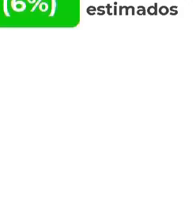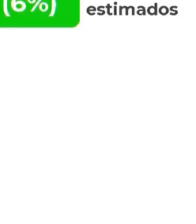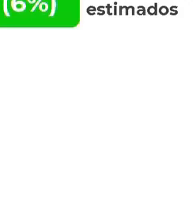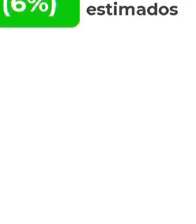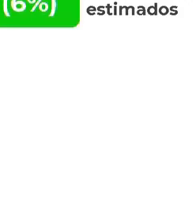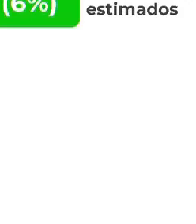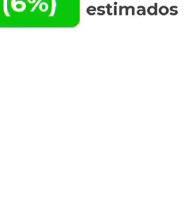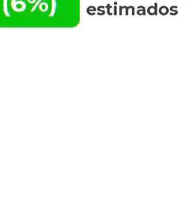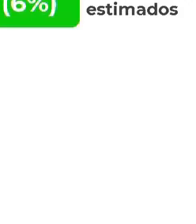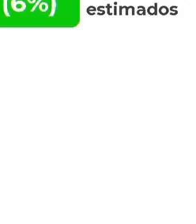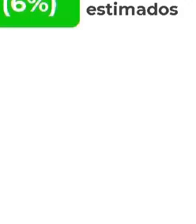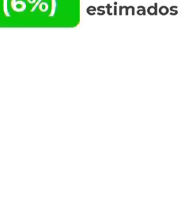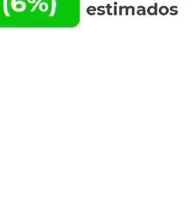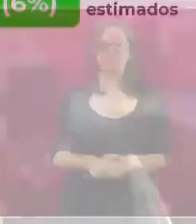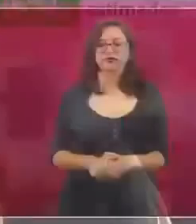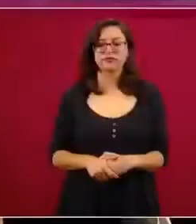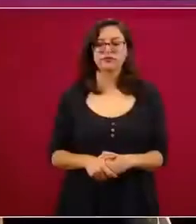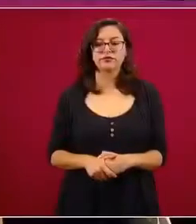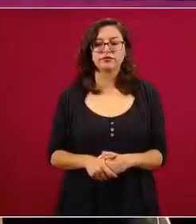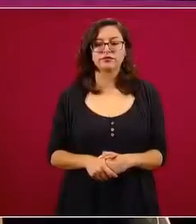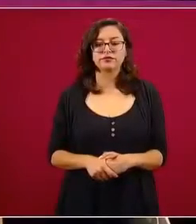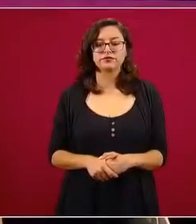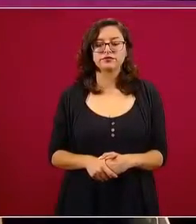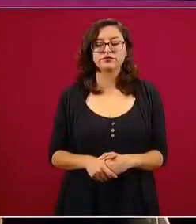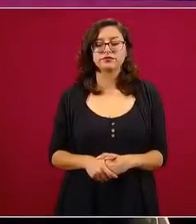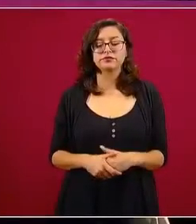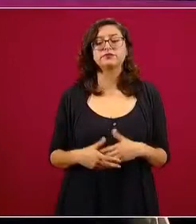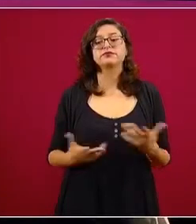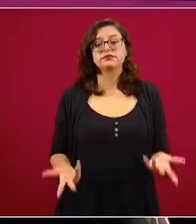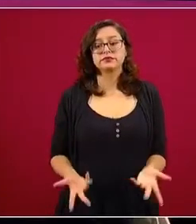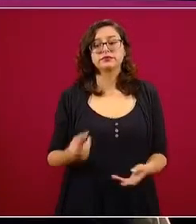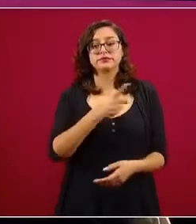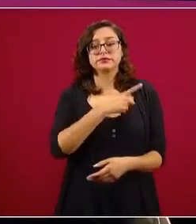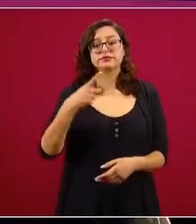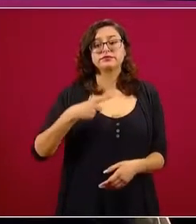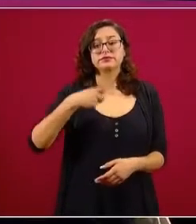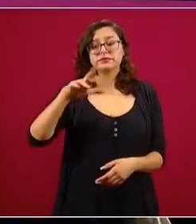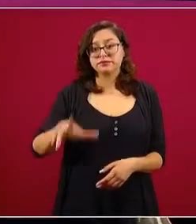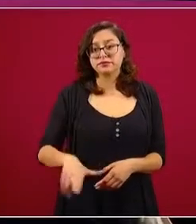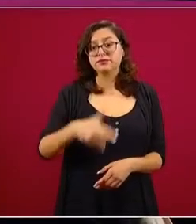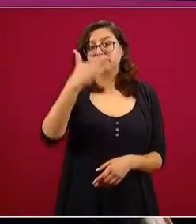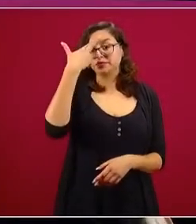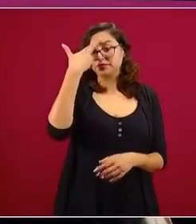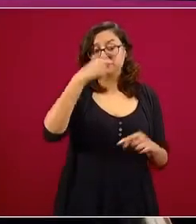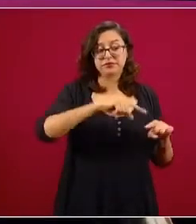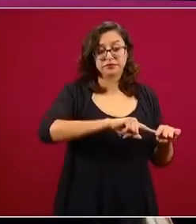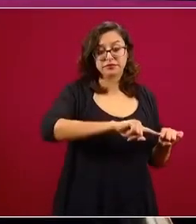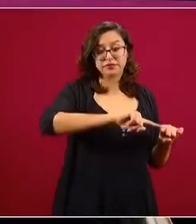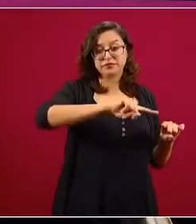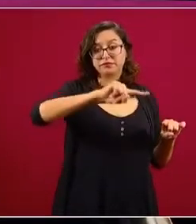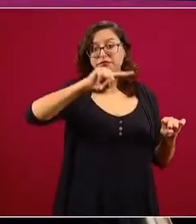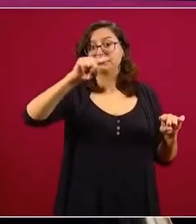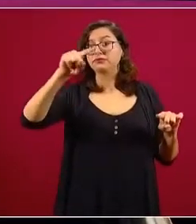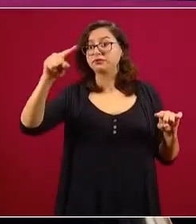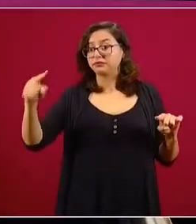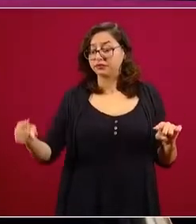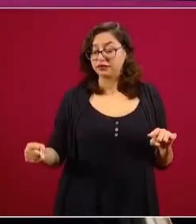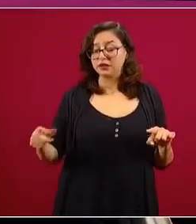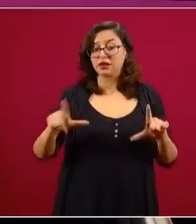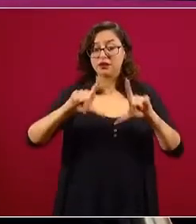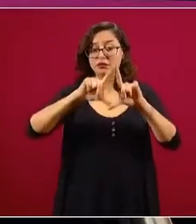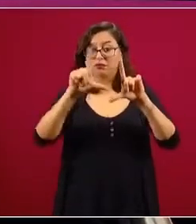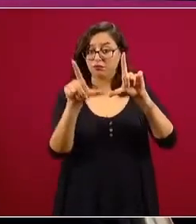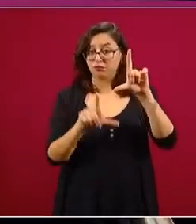o volvería nuevamente a caer. Recordemos en este punto que la curva nacional es precisamente